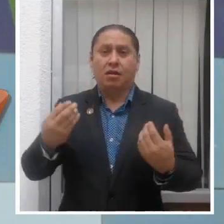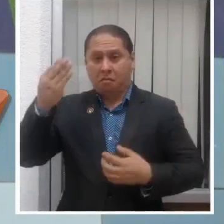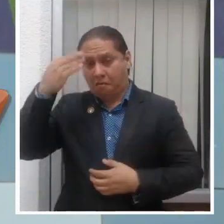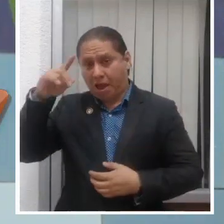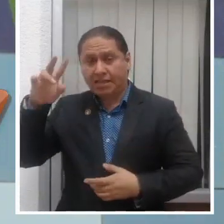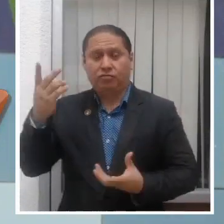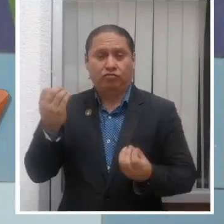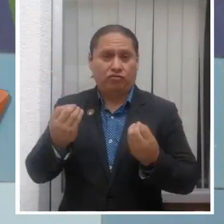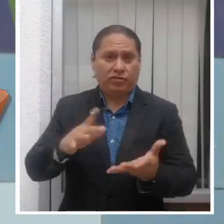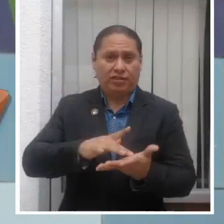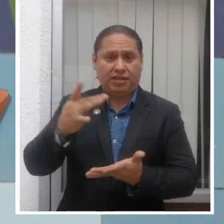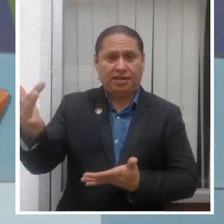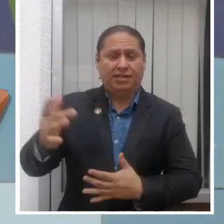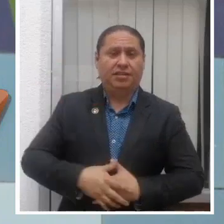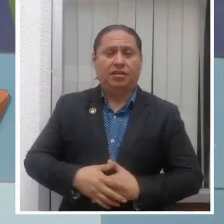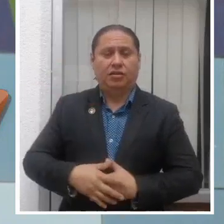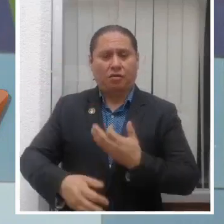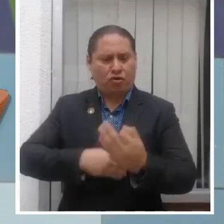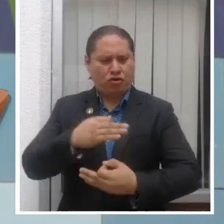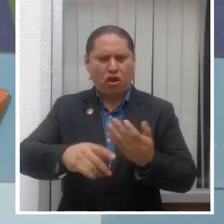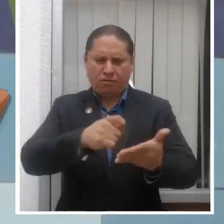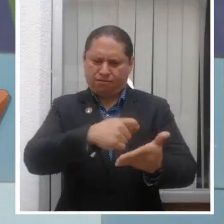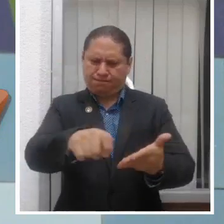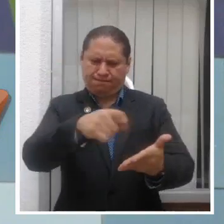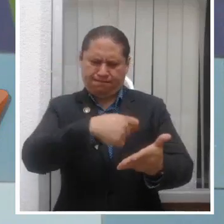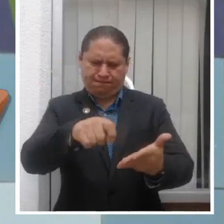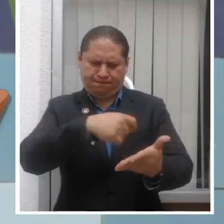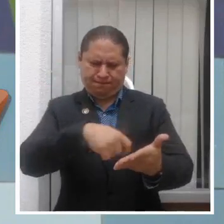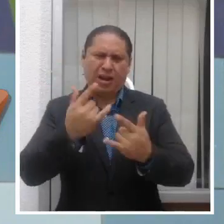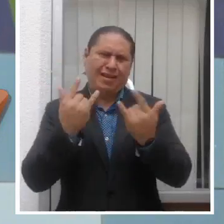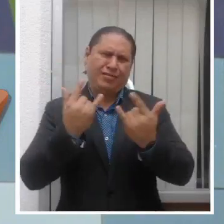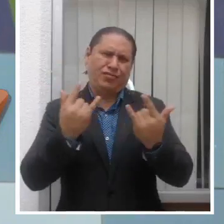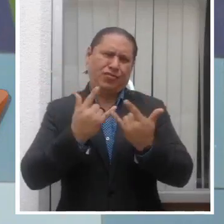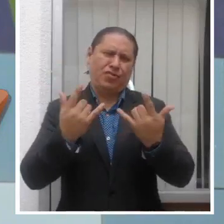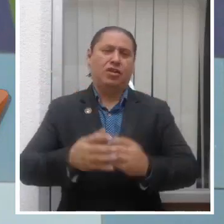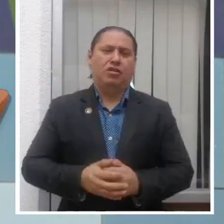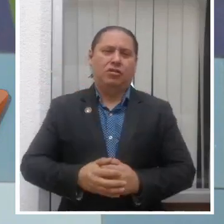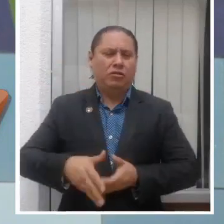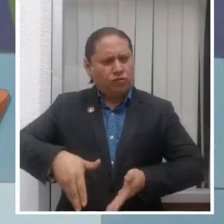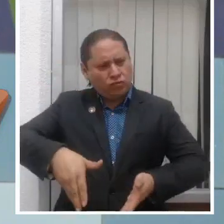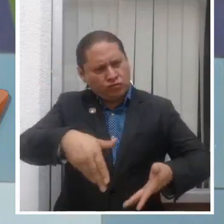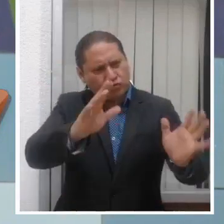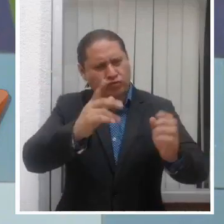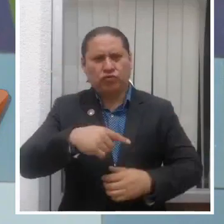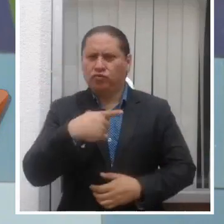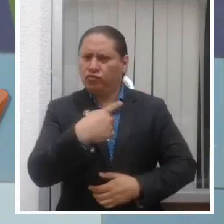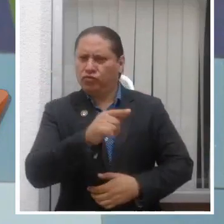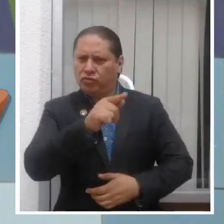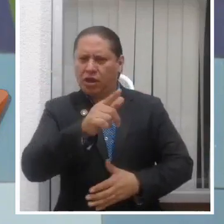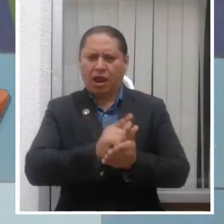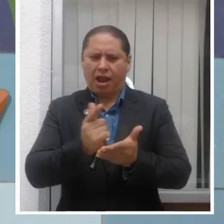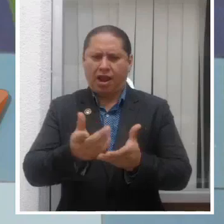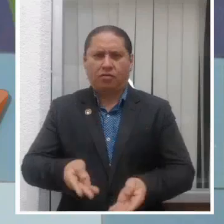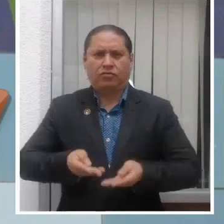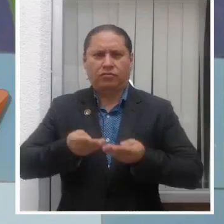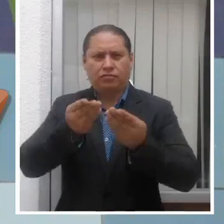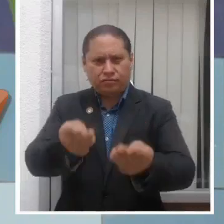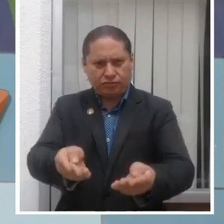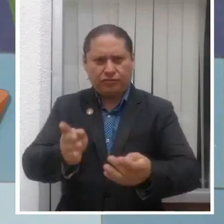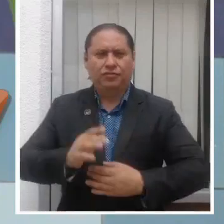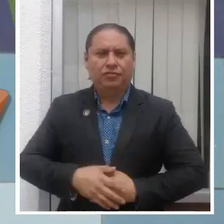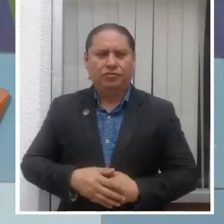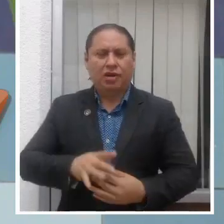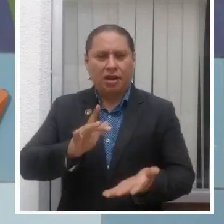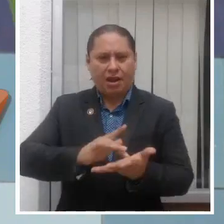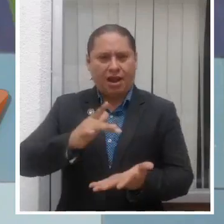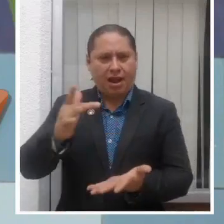y muchas gracias también por todo lo que ha escrito por mí, por mi encaminar, por el libro que usted me compartió.